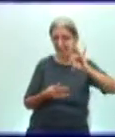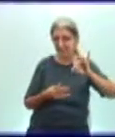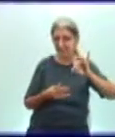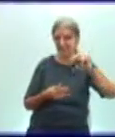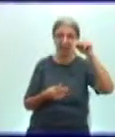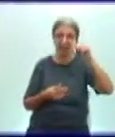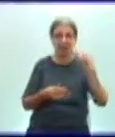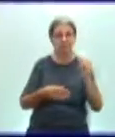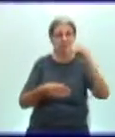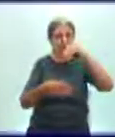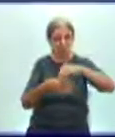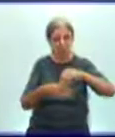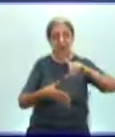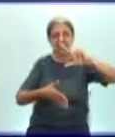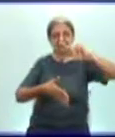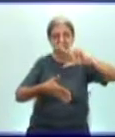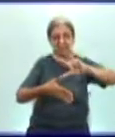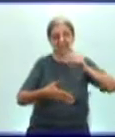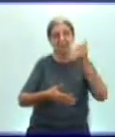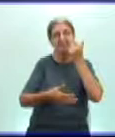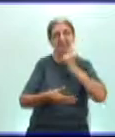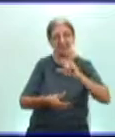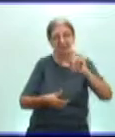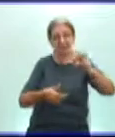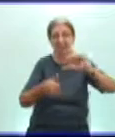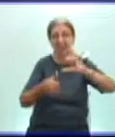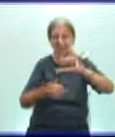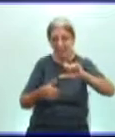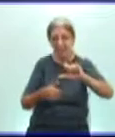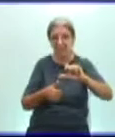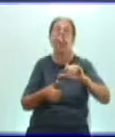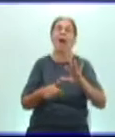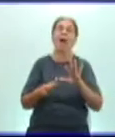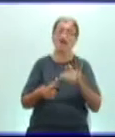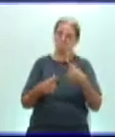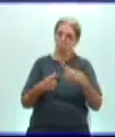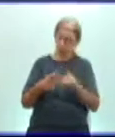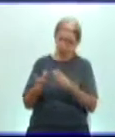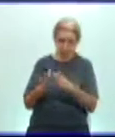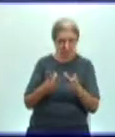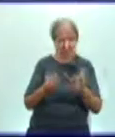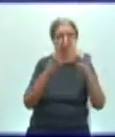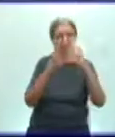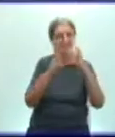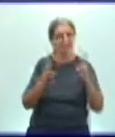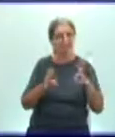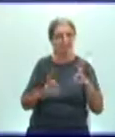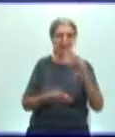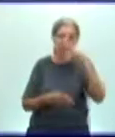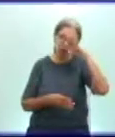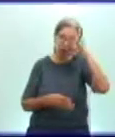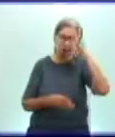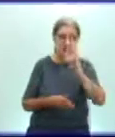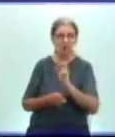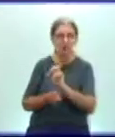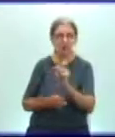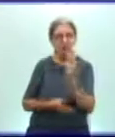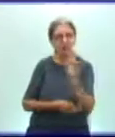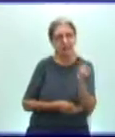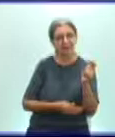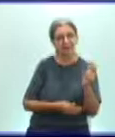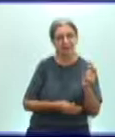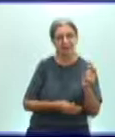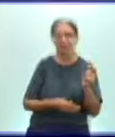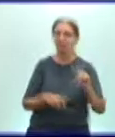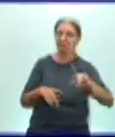también. Y también puede consultar el portal Cuba Educa. ¿Qué se espera de usted